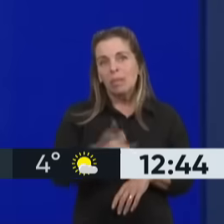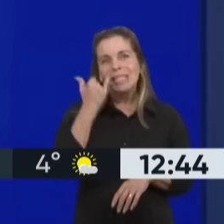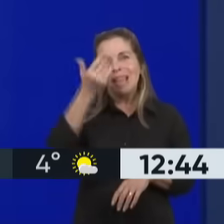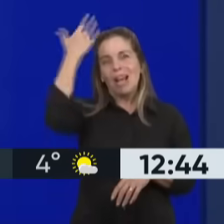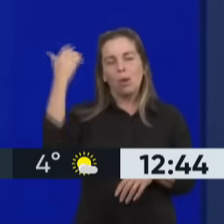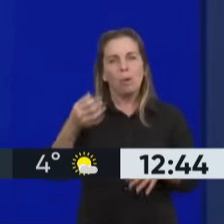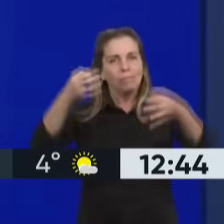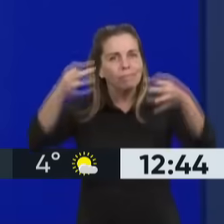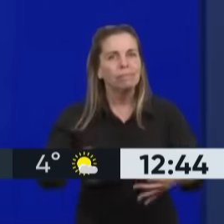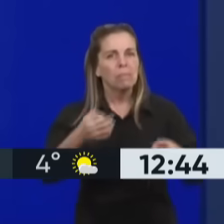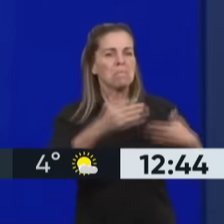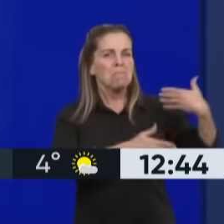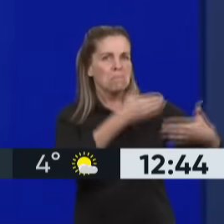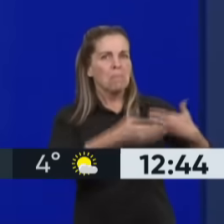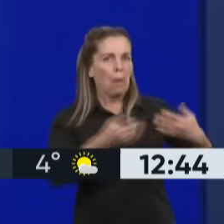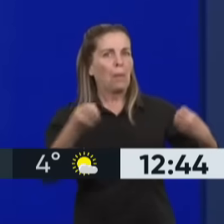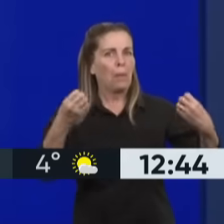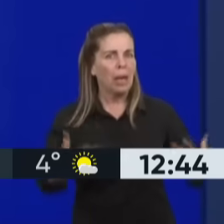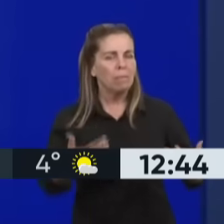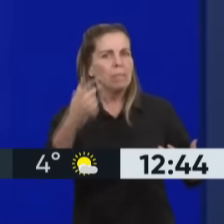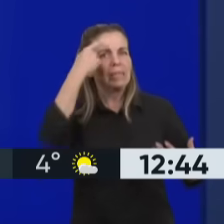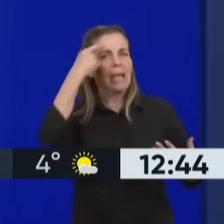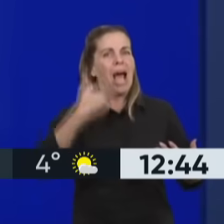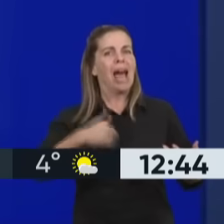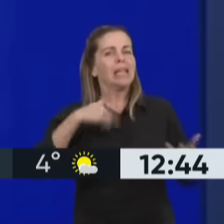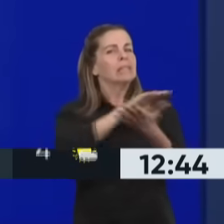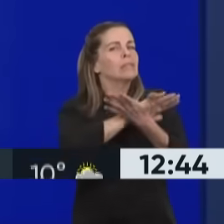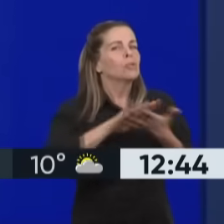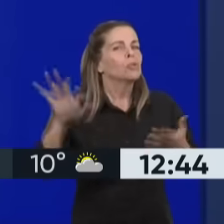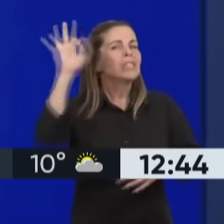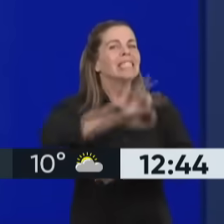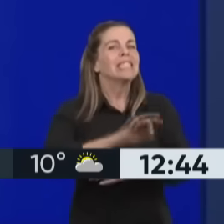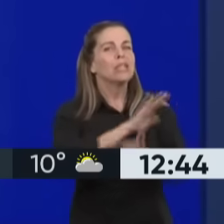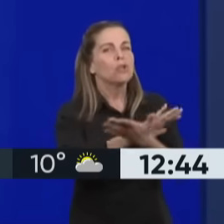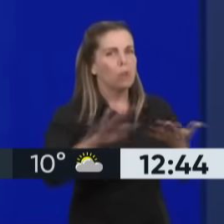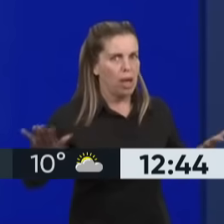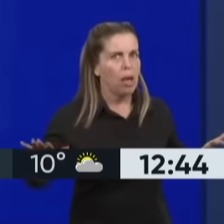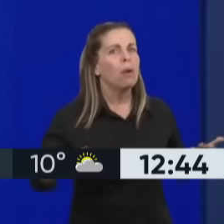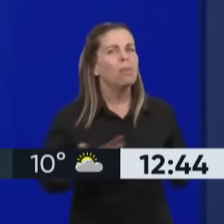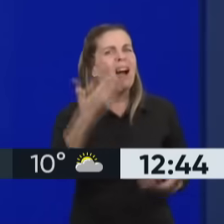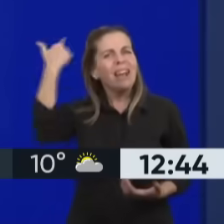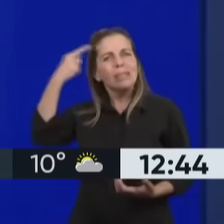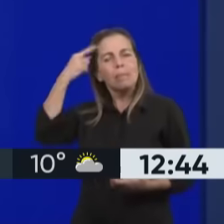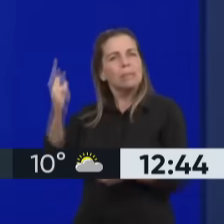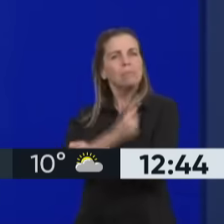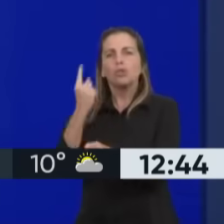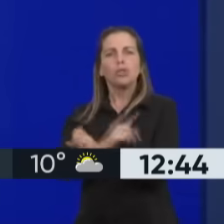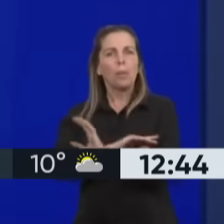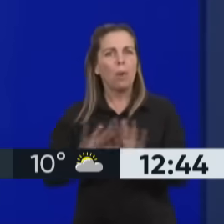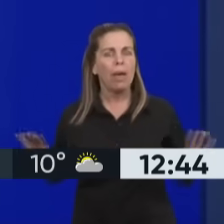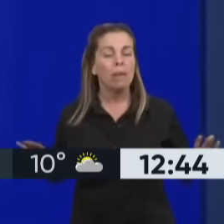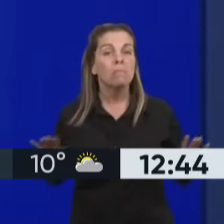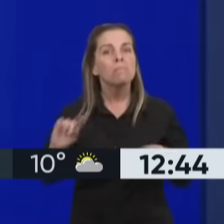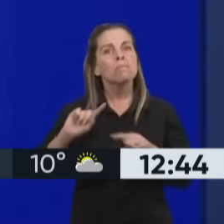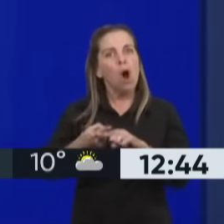de un nuevo país, una tarea que la clase política desterró de su ideario por considerarla imposible. Todos los